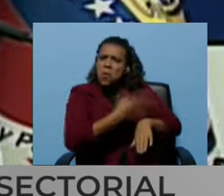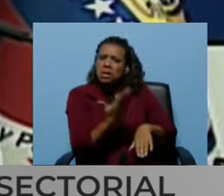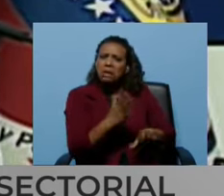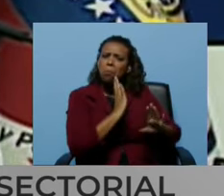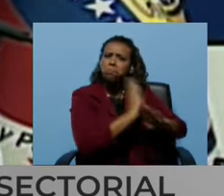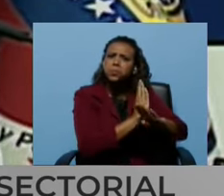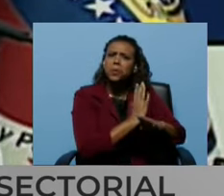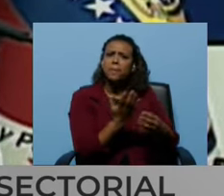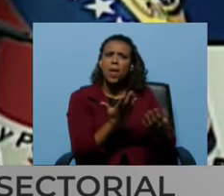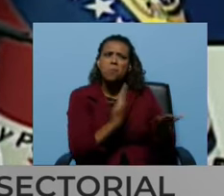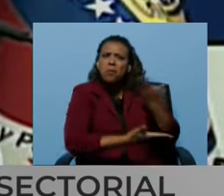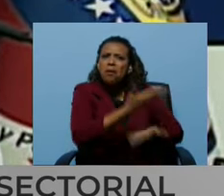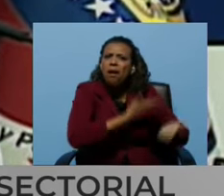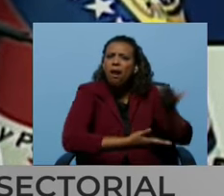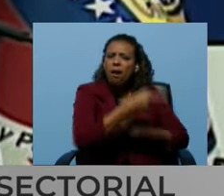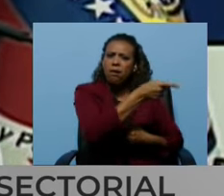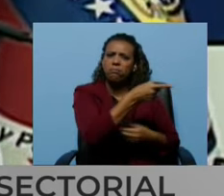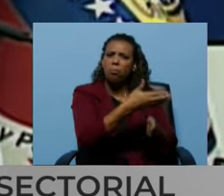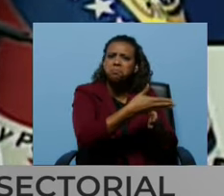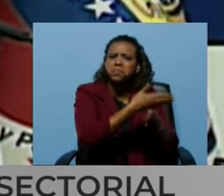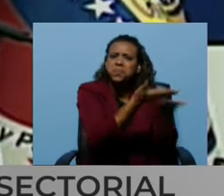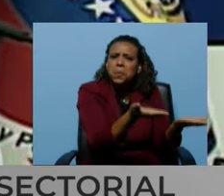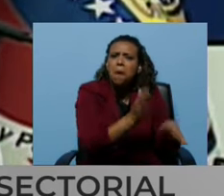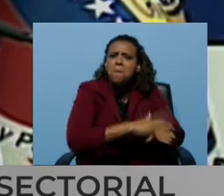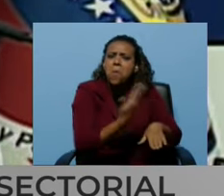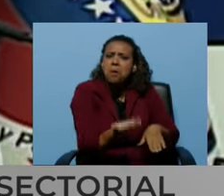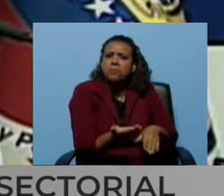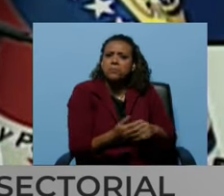¿Por qué conviven con ellos?